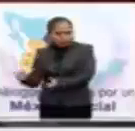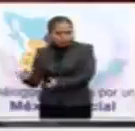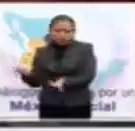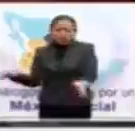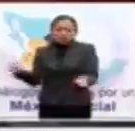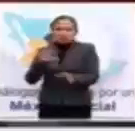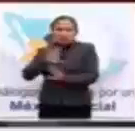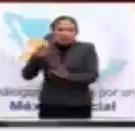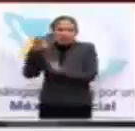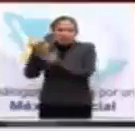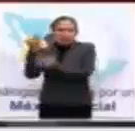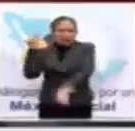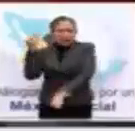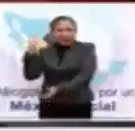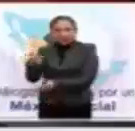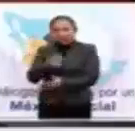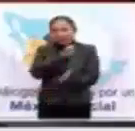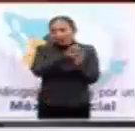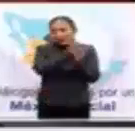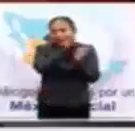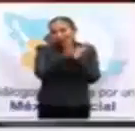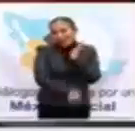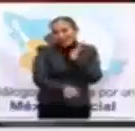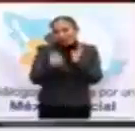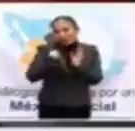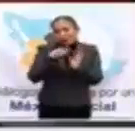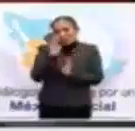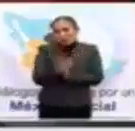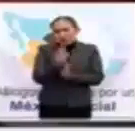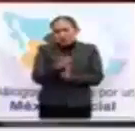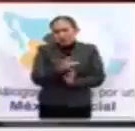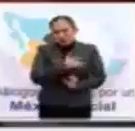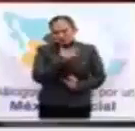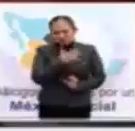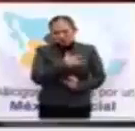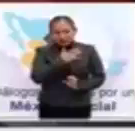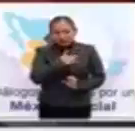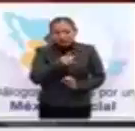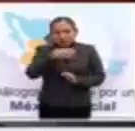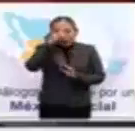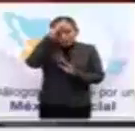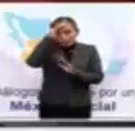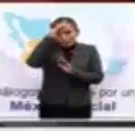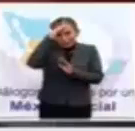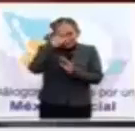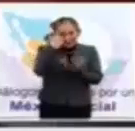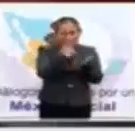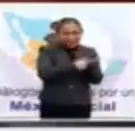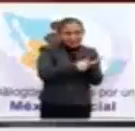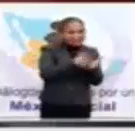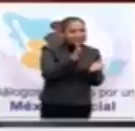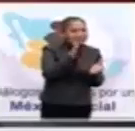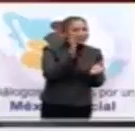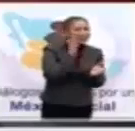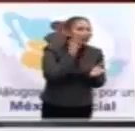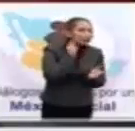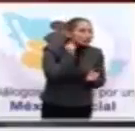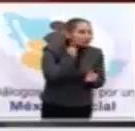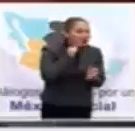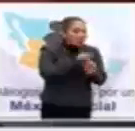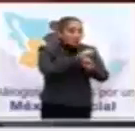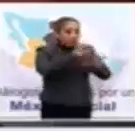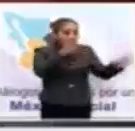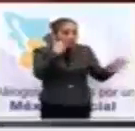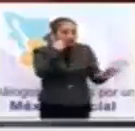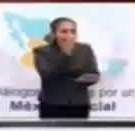por ejemplo, es un ejemplo en donde me da la impresión que lo que se pensó en el Congreso no fue exactamente claro